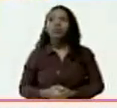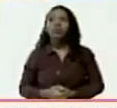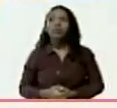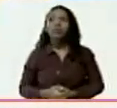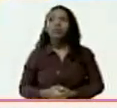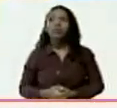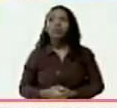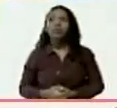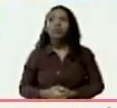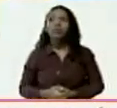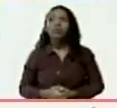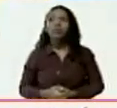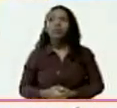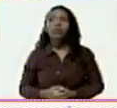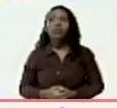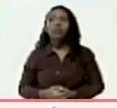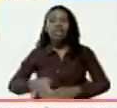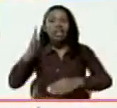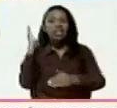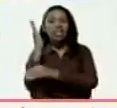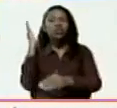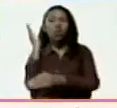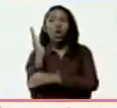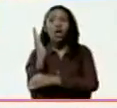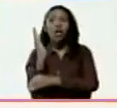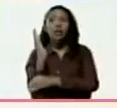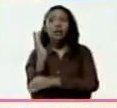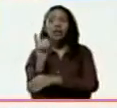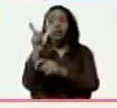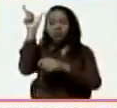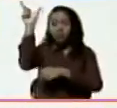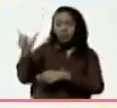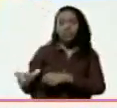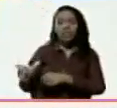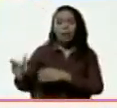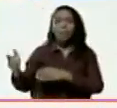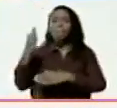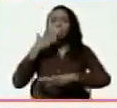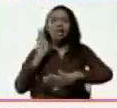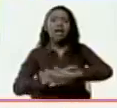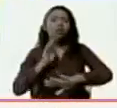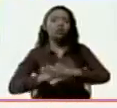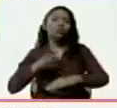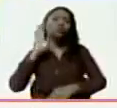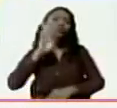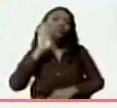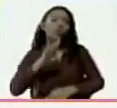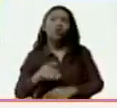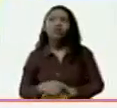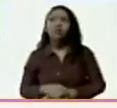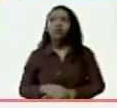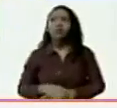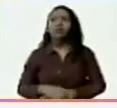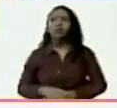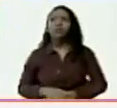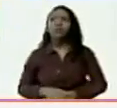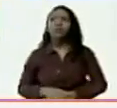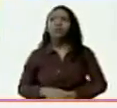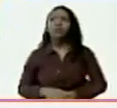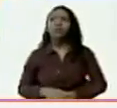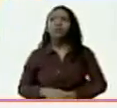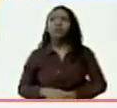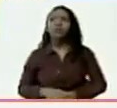este es el concepto las sanciones son un crimen en inglés sancións art crime